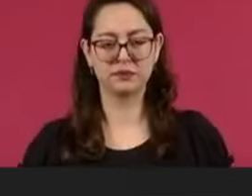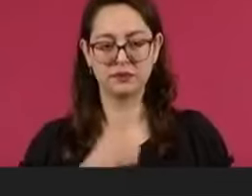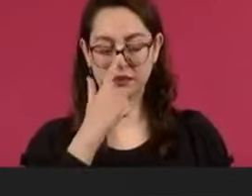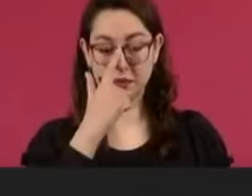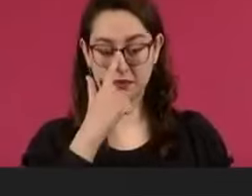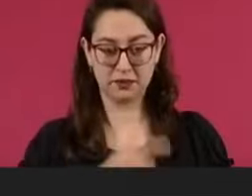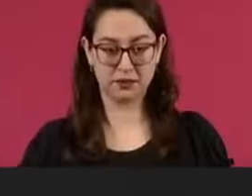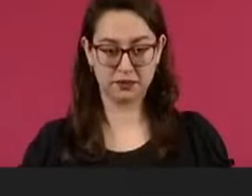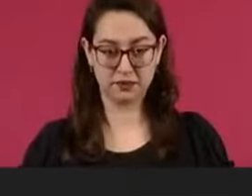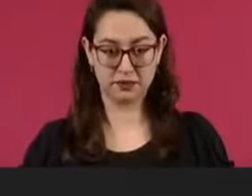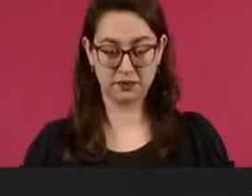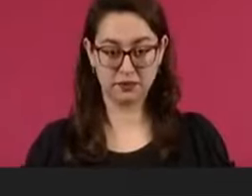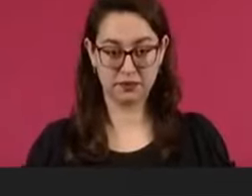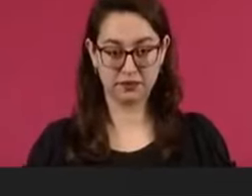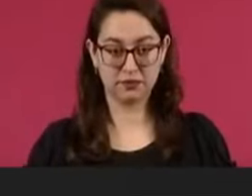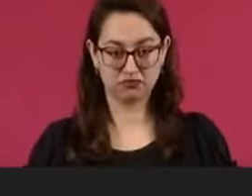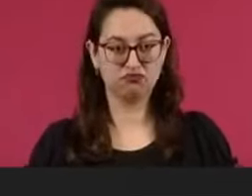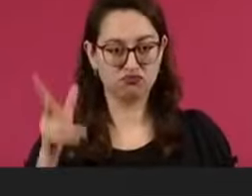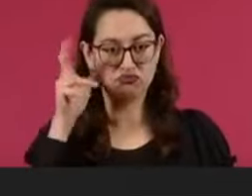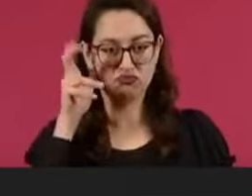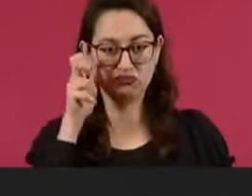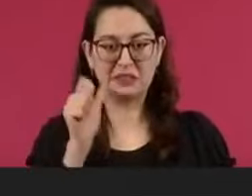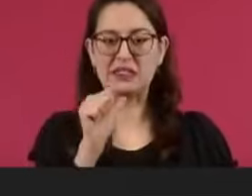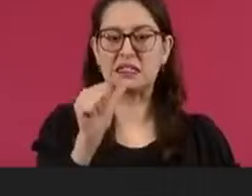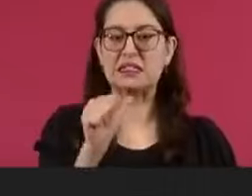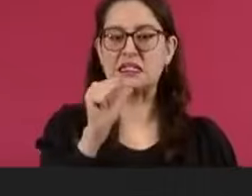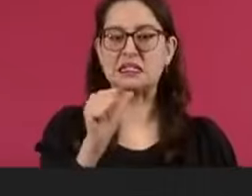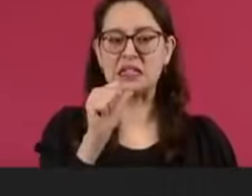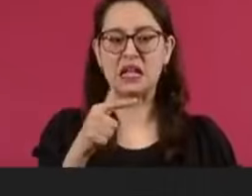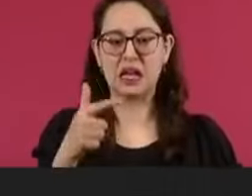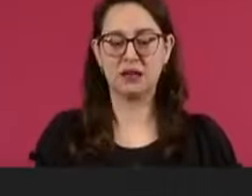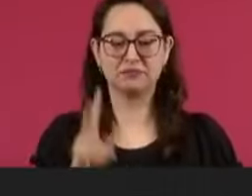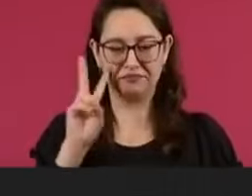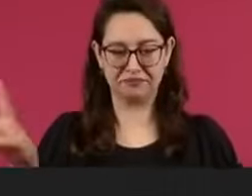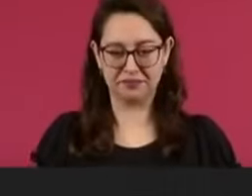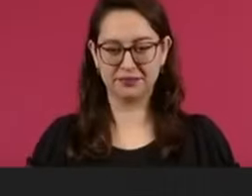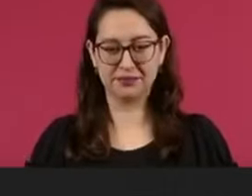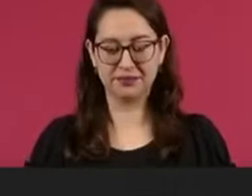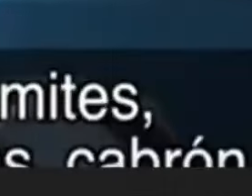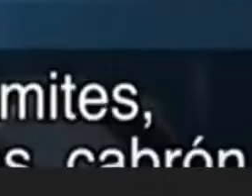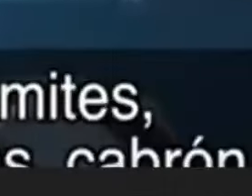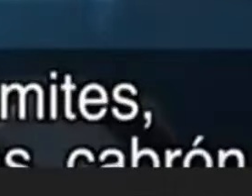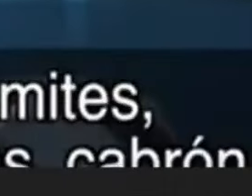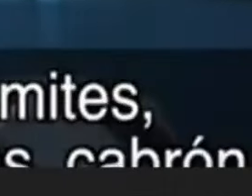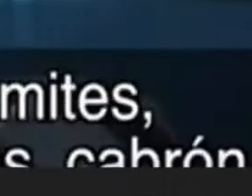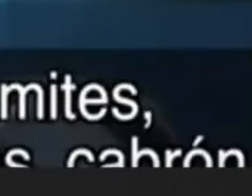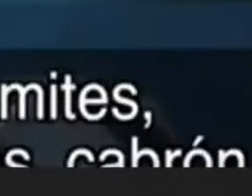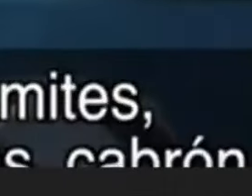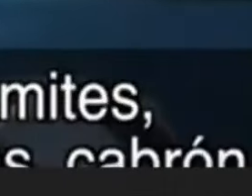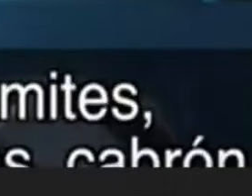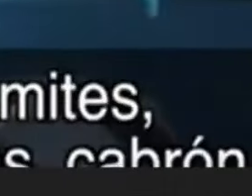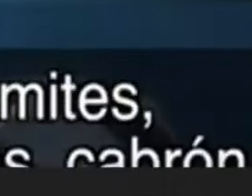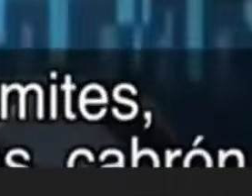Perdóname, ¿puedes hablar? Sí, me escucho. Ah, nada, camino ya lo sé, ya hice mis trámites, ya les di asesoría